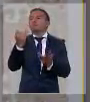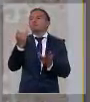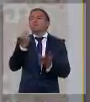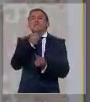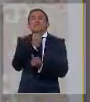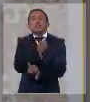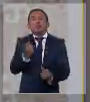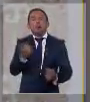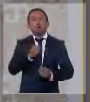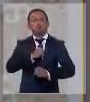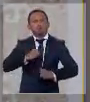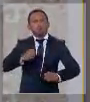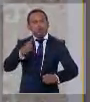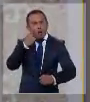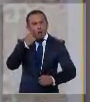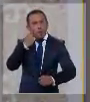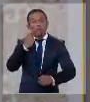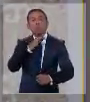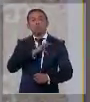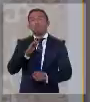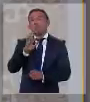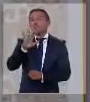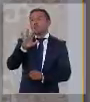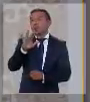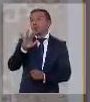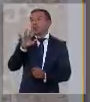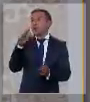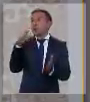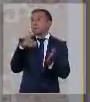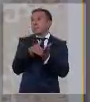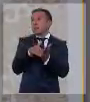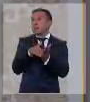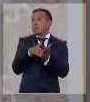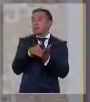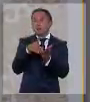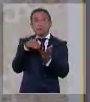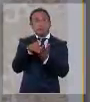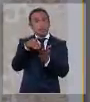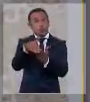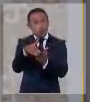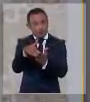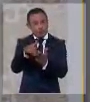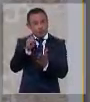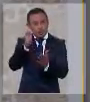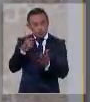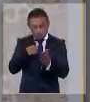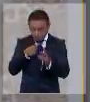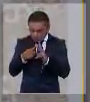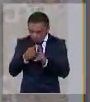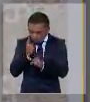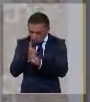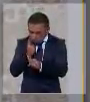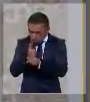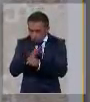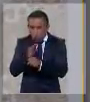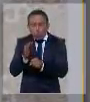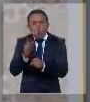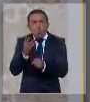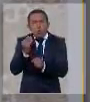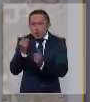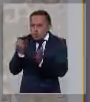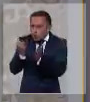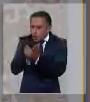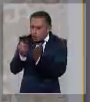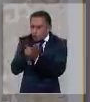Recaudamos cerca de 50 mil millones de pesos del impuesto a productos de alto valor calórico. Y no le invertimos casi nada a la